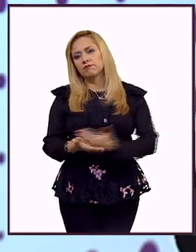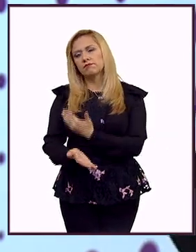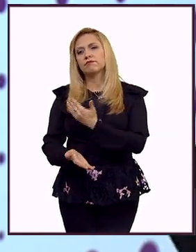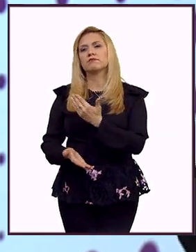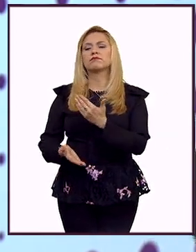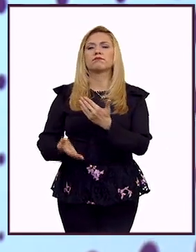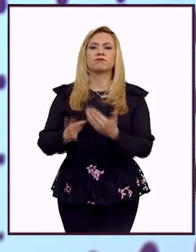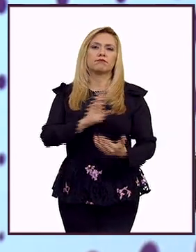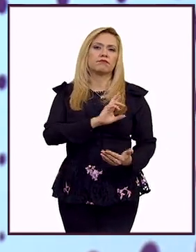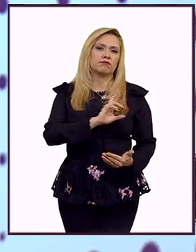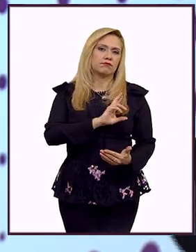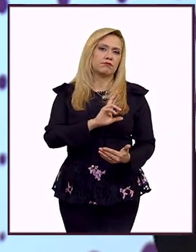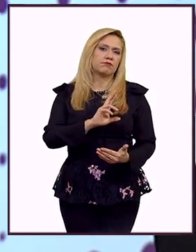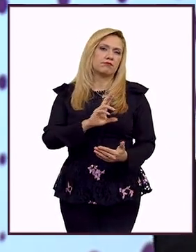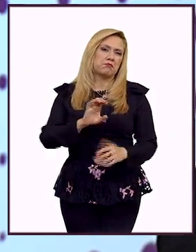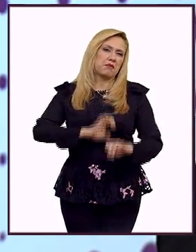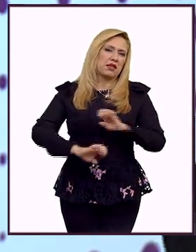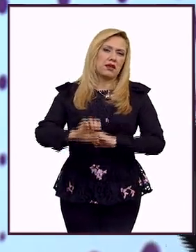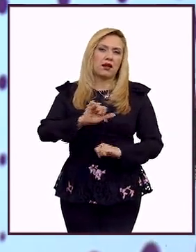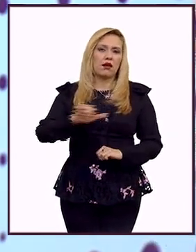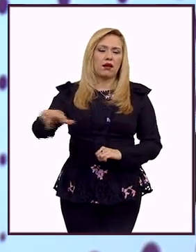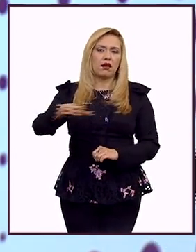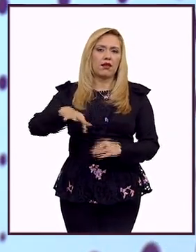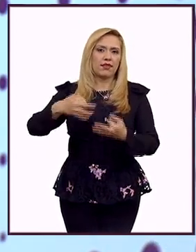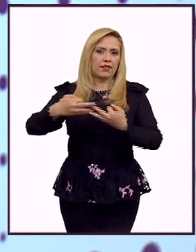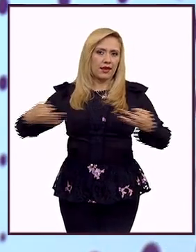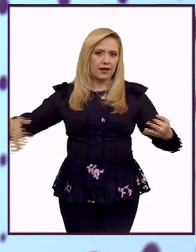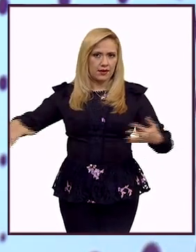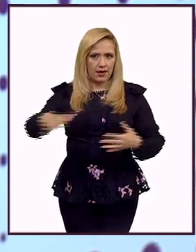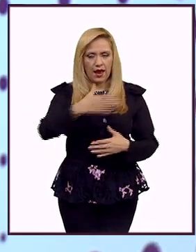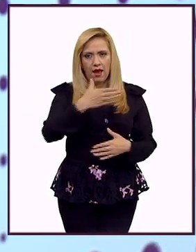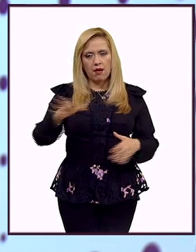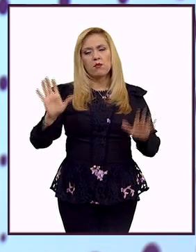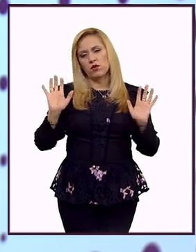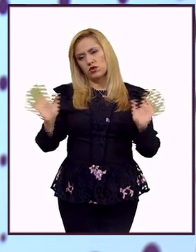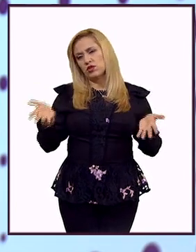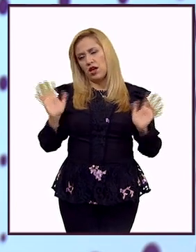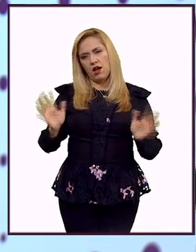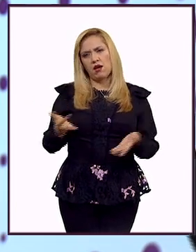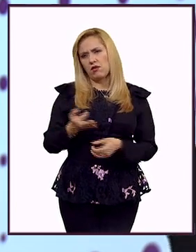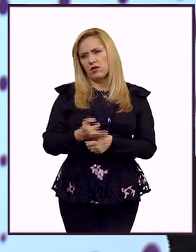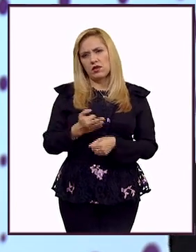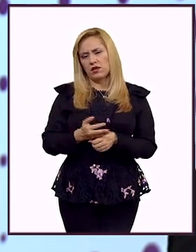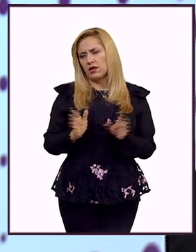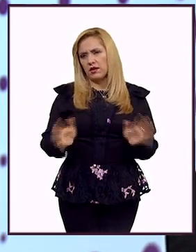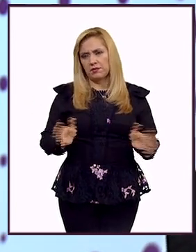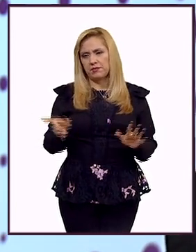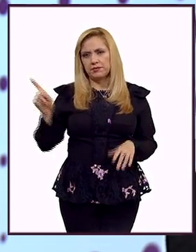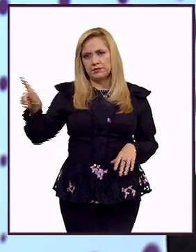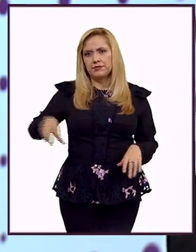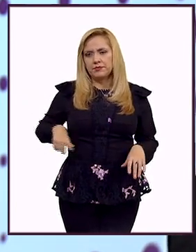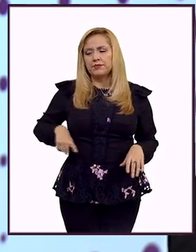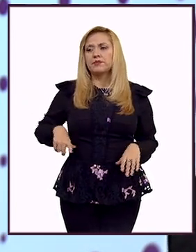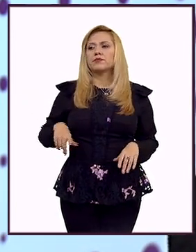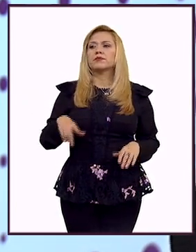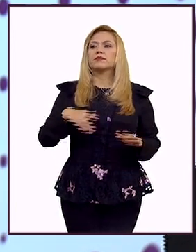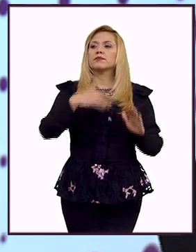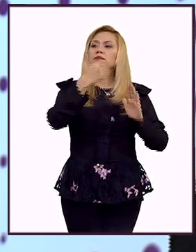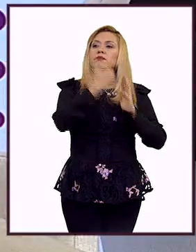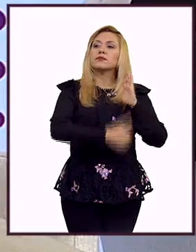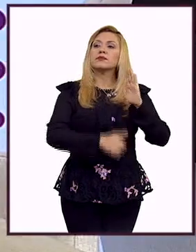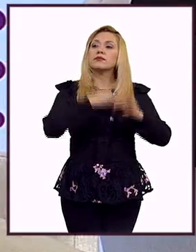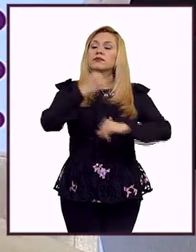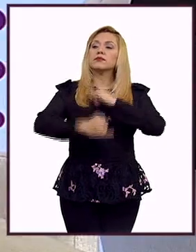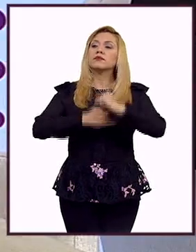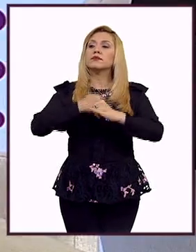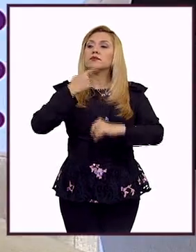privados a los territorios indígenas y campesinos. Y eso ya está, ¿no? Ya es parte de las facultades, digamos, del Estado. La declaración retoma